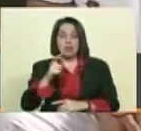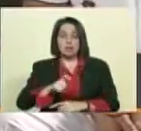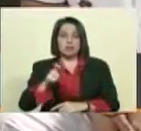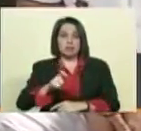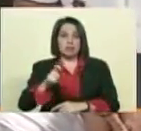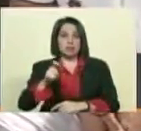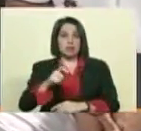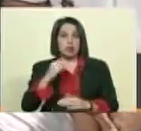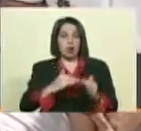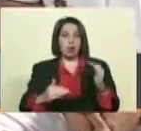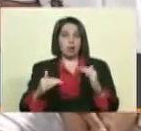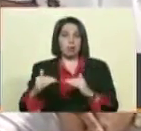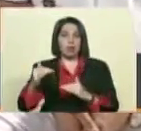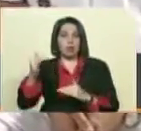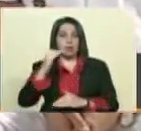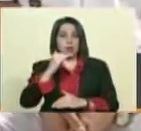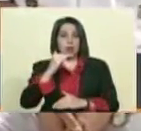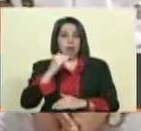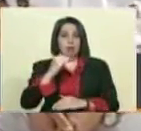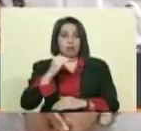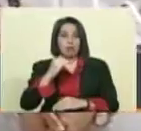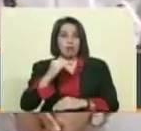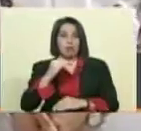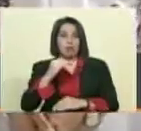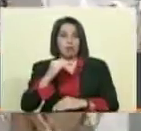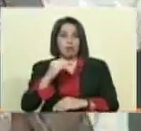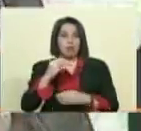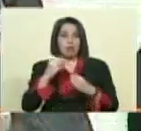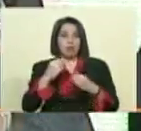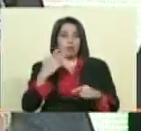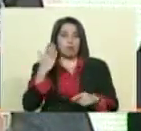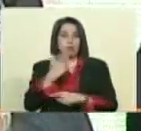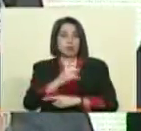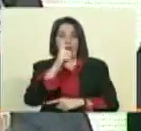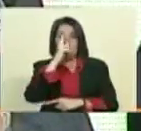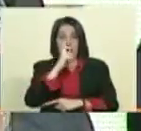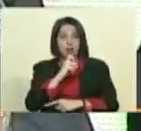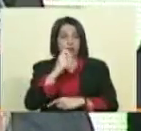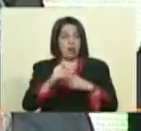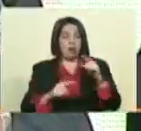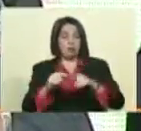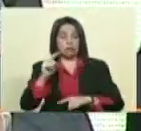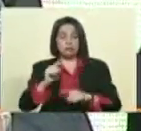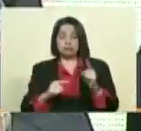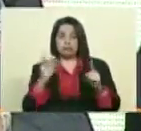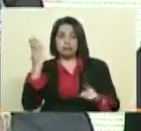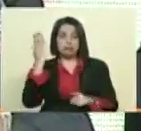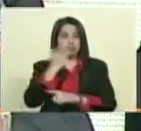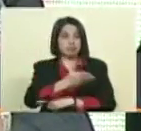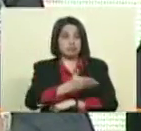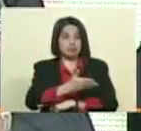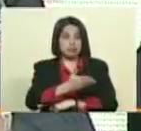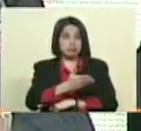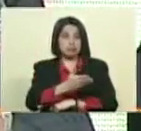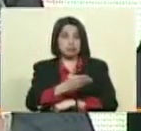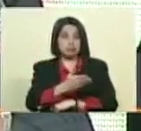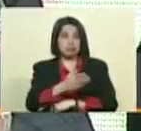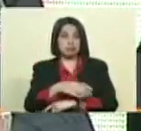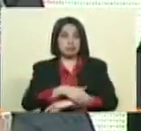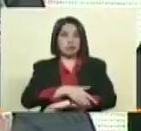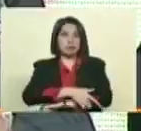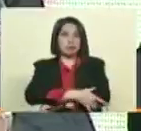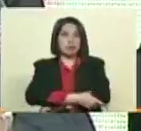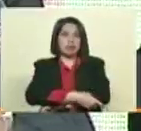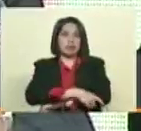el aumento de las penas de los delitos atroces que se están cometiendo en este país. El delito, por supuesto, el flagelo de las